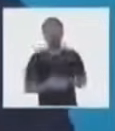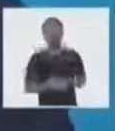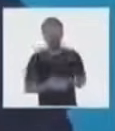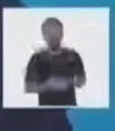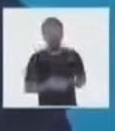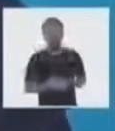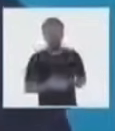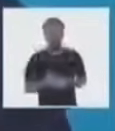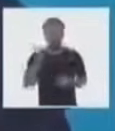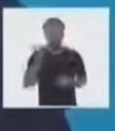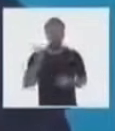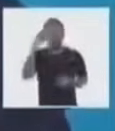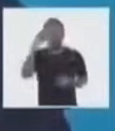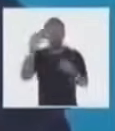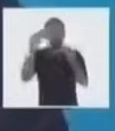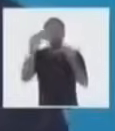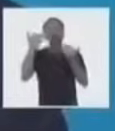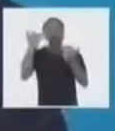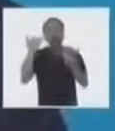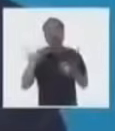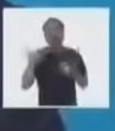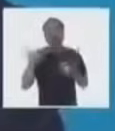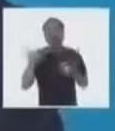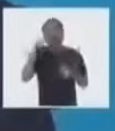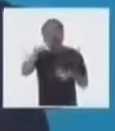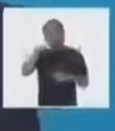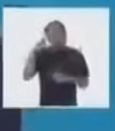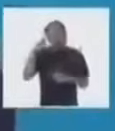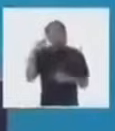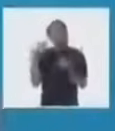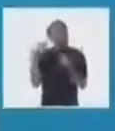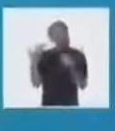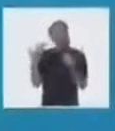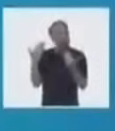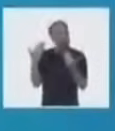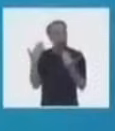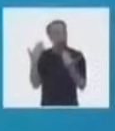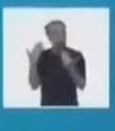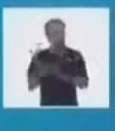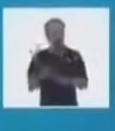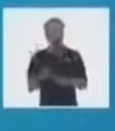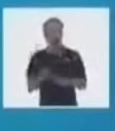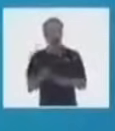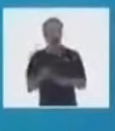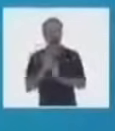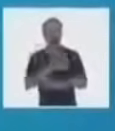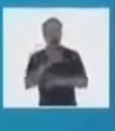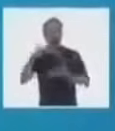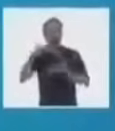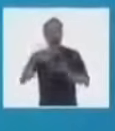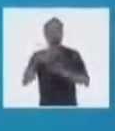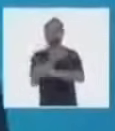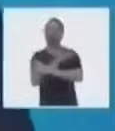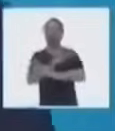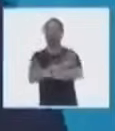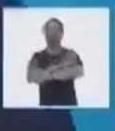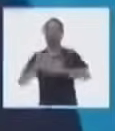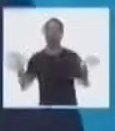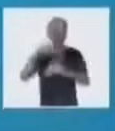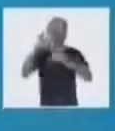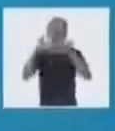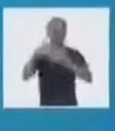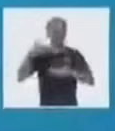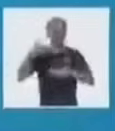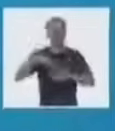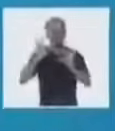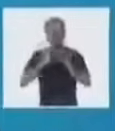pequeñas franquicias, emprendimientos PYME de alguno de sus diputados. Si pierde Milei, ¿cuántos le van a quedar?